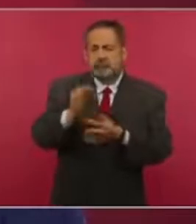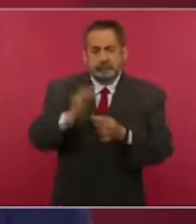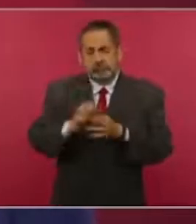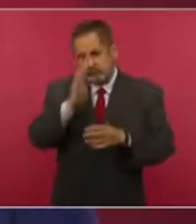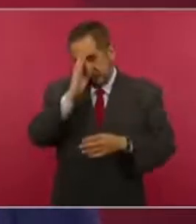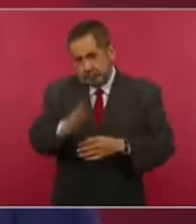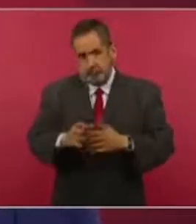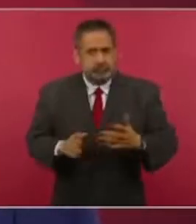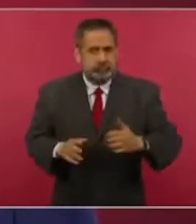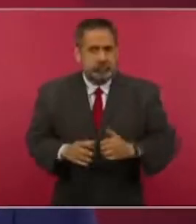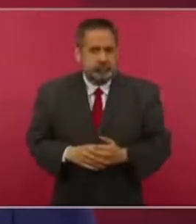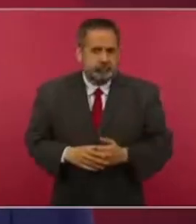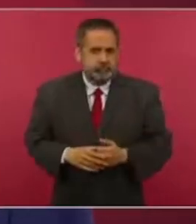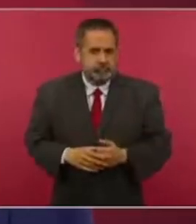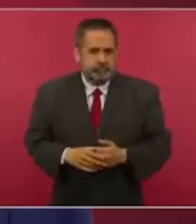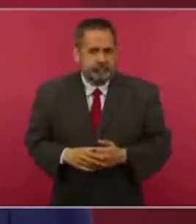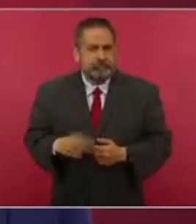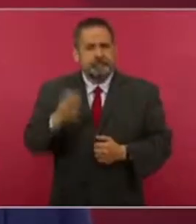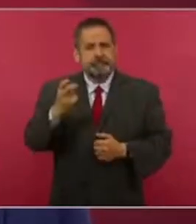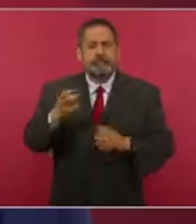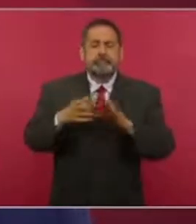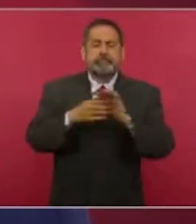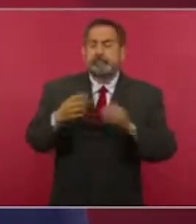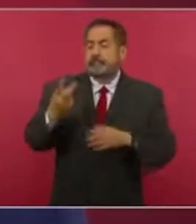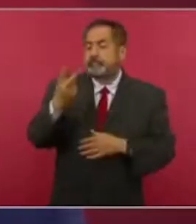Claro, estamos hablando de